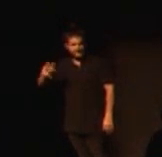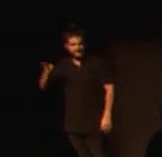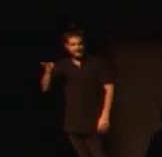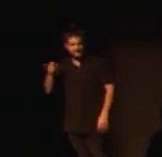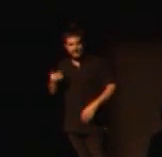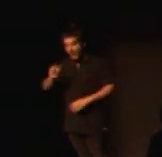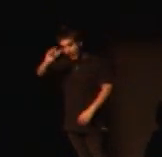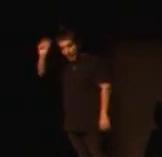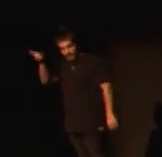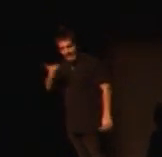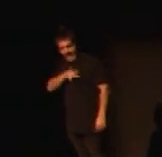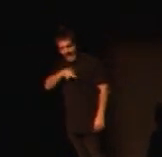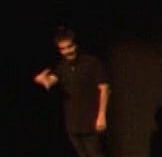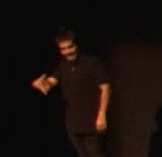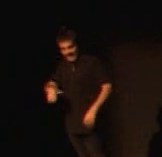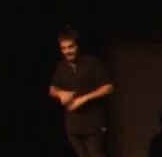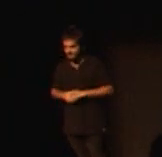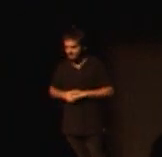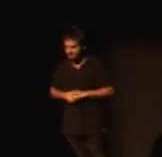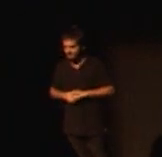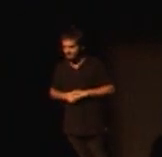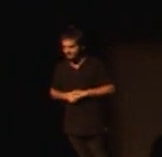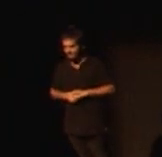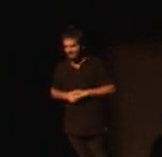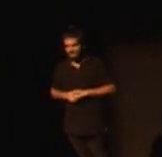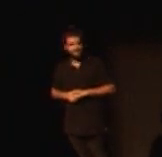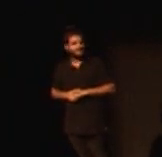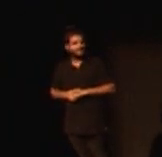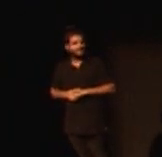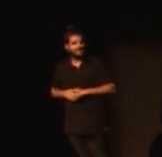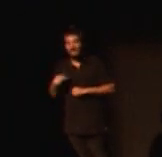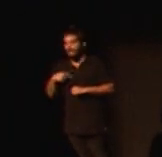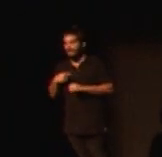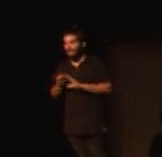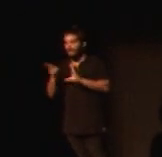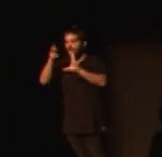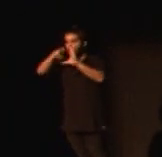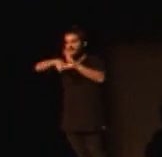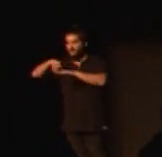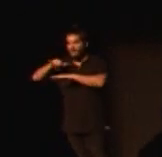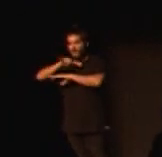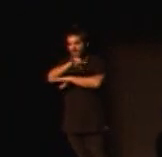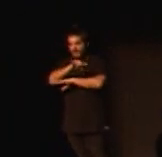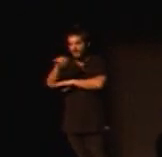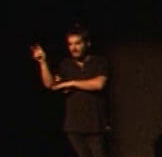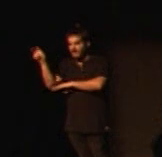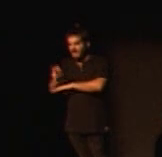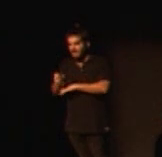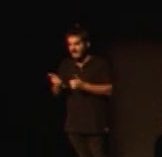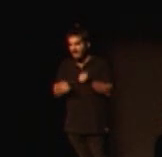albina. El otro día, sin ir más lejos, me subo en un avión y viene el piloto hasta mi asiento.